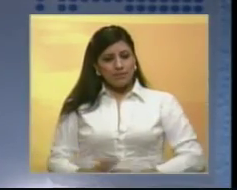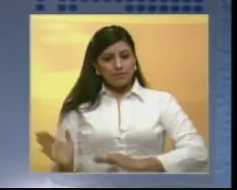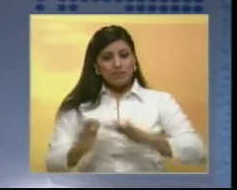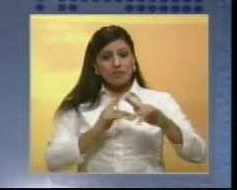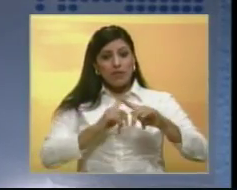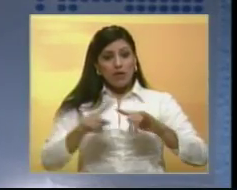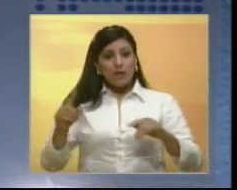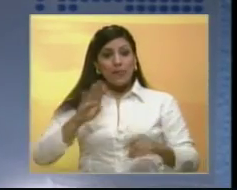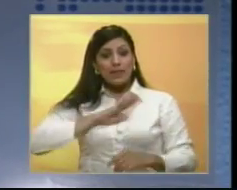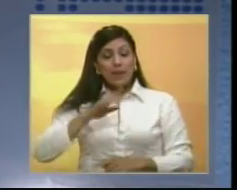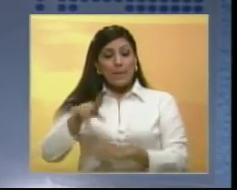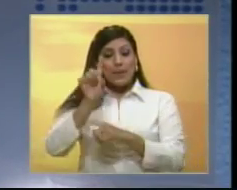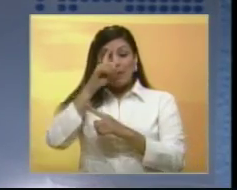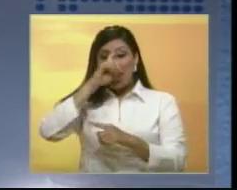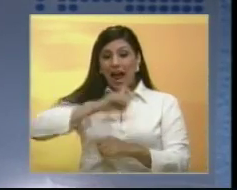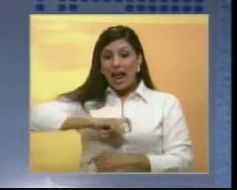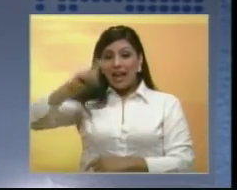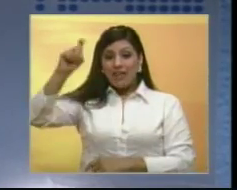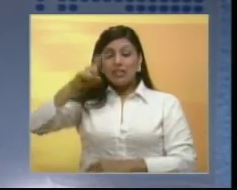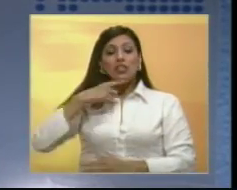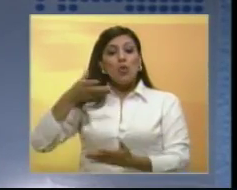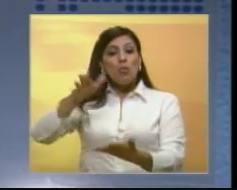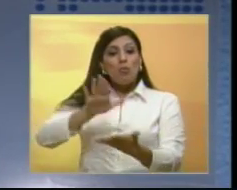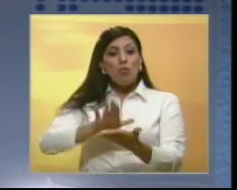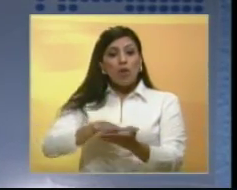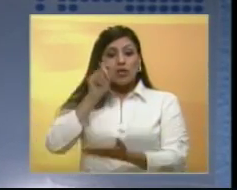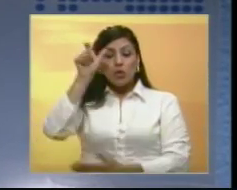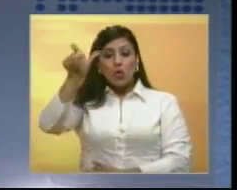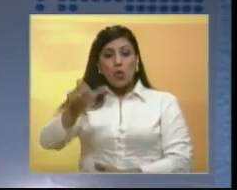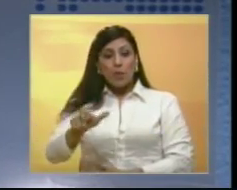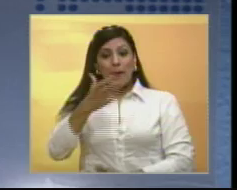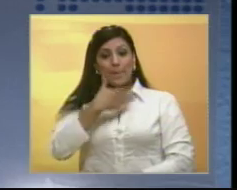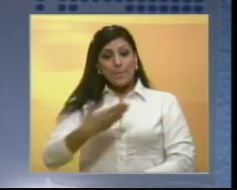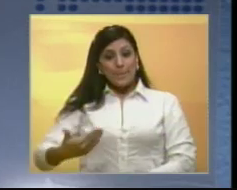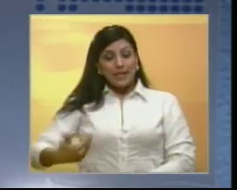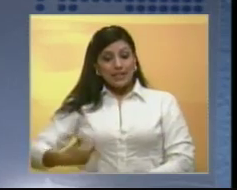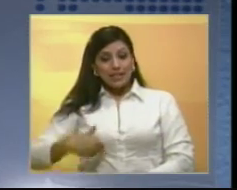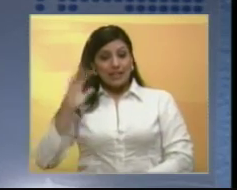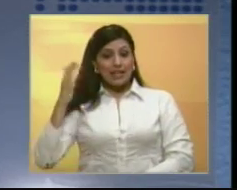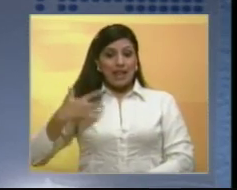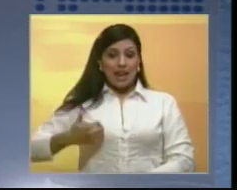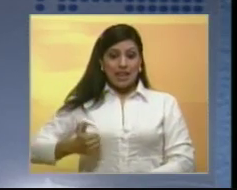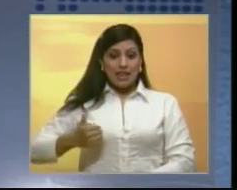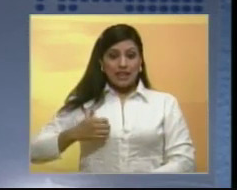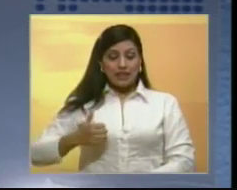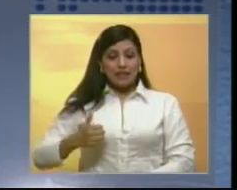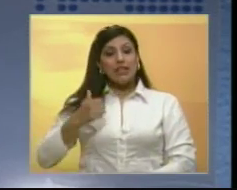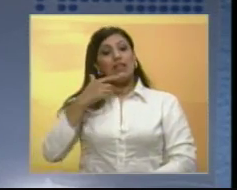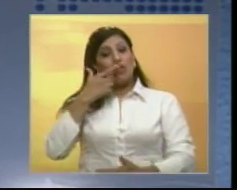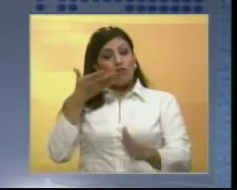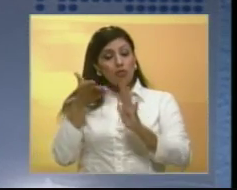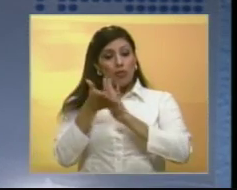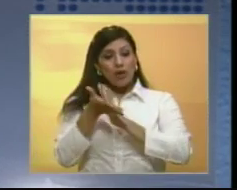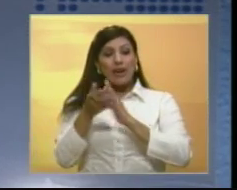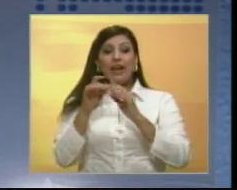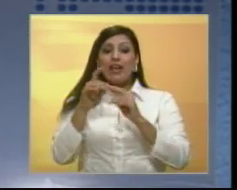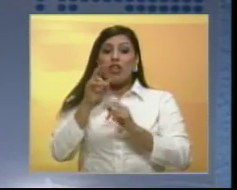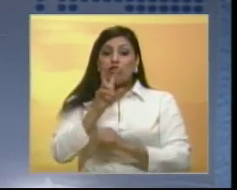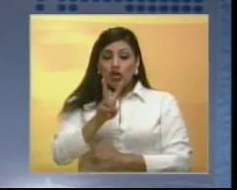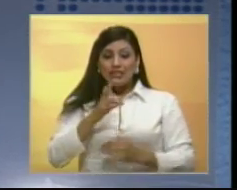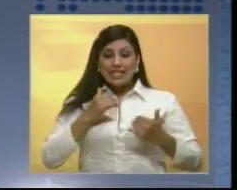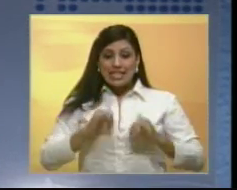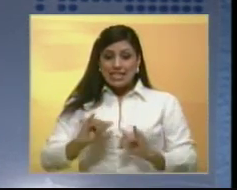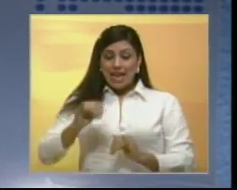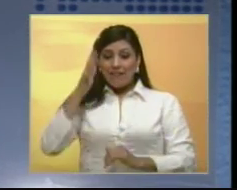Al cumplirse el primer aniversario de la muerte de Alberto Nisman, el presidente de Argentina, Mauricio Macri, recibió a las dos hijas